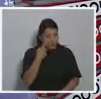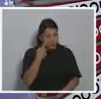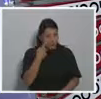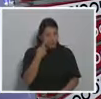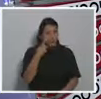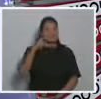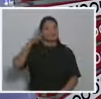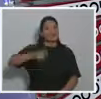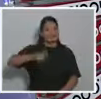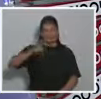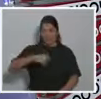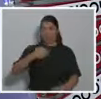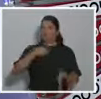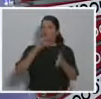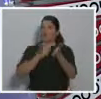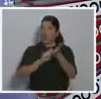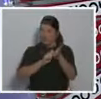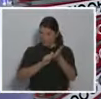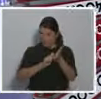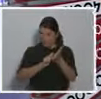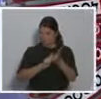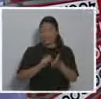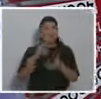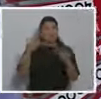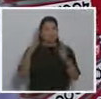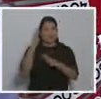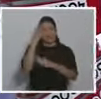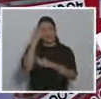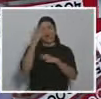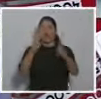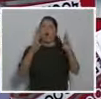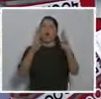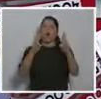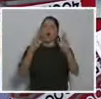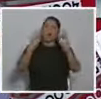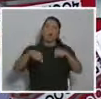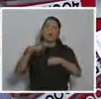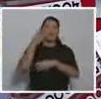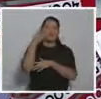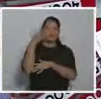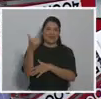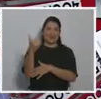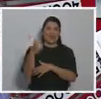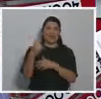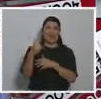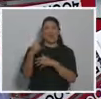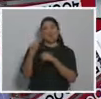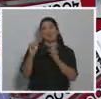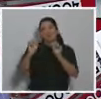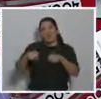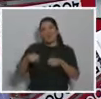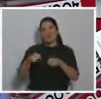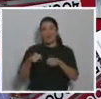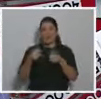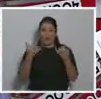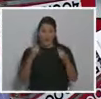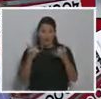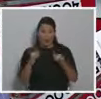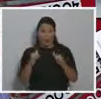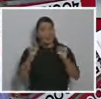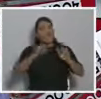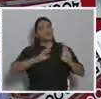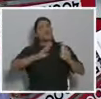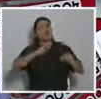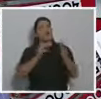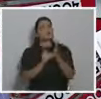La necesita. Así que, ya saben, ojalá que tengamos llamada telefónica el día de hoy, Meli, y que podamos, ¿por qué no?, llevar millones